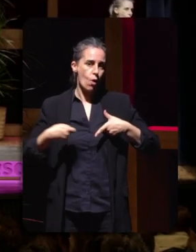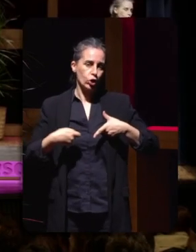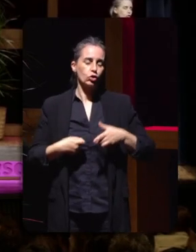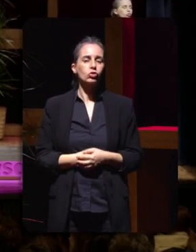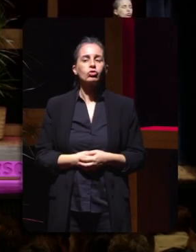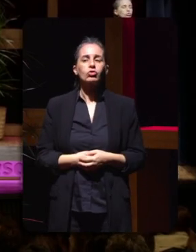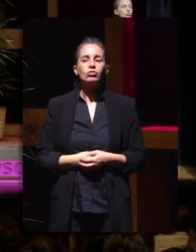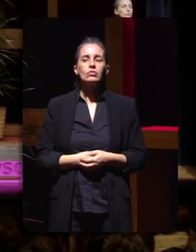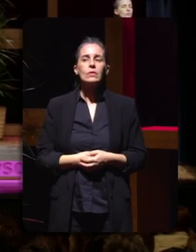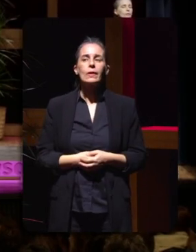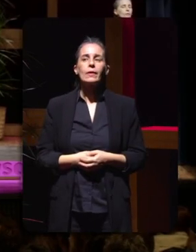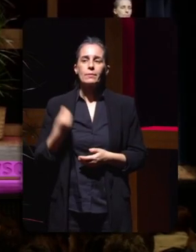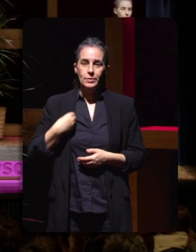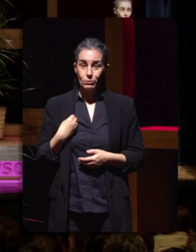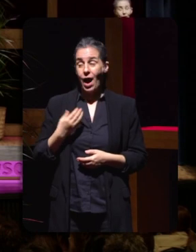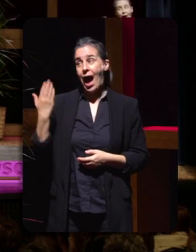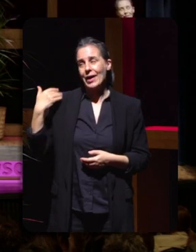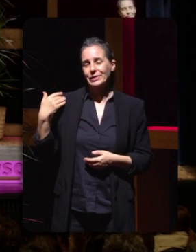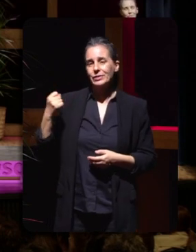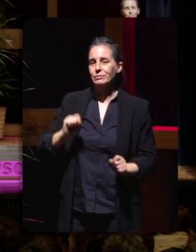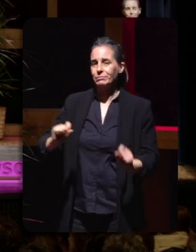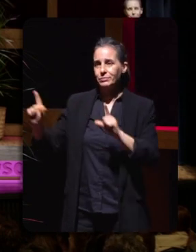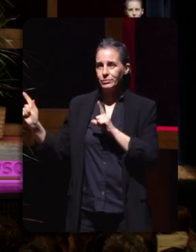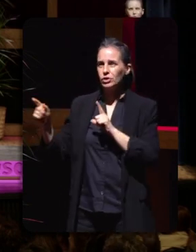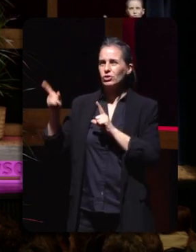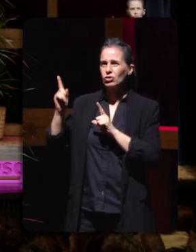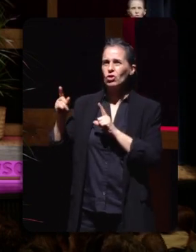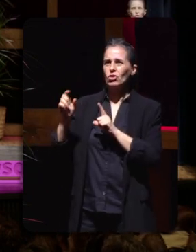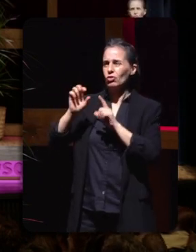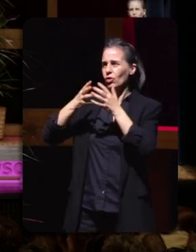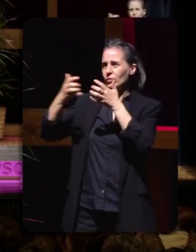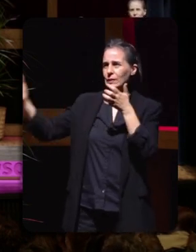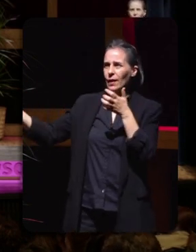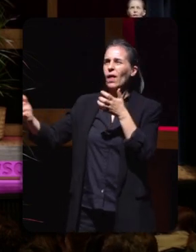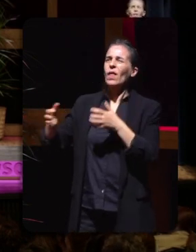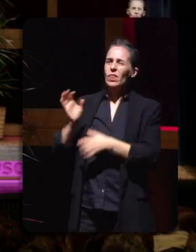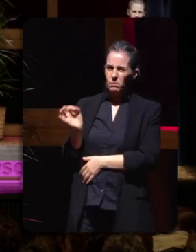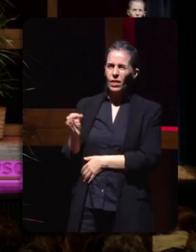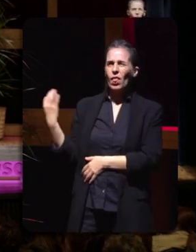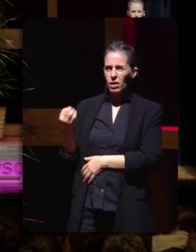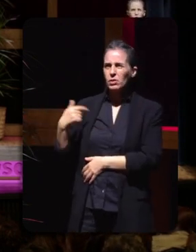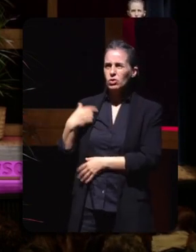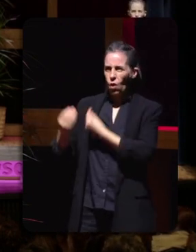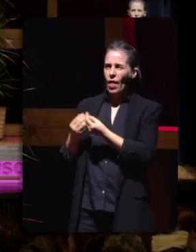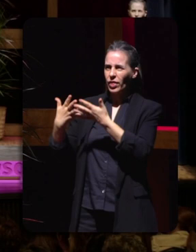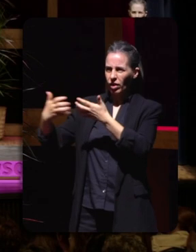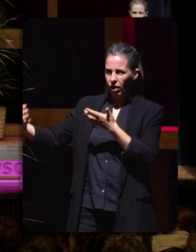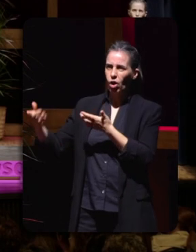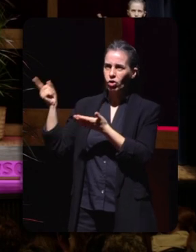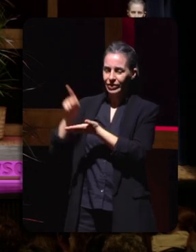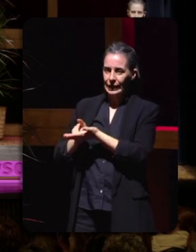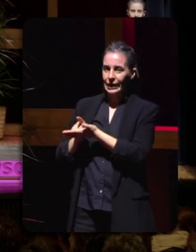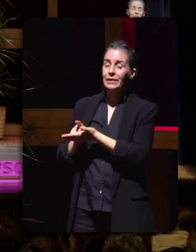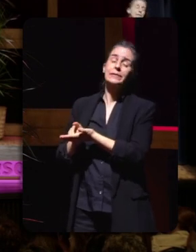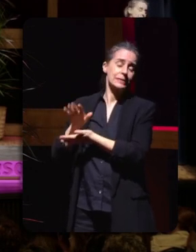de poner todo este rollazo en esta diapo se lo ponía De verdad tengo que hacer esta diapo otra vez Bueno pues sí de verdad tengo que